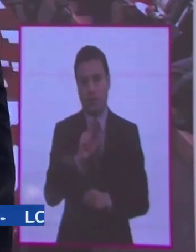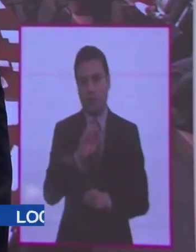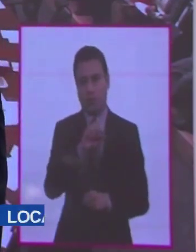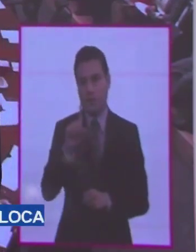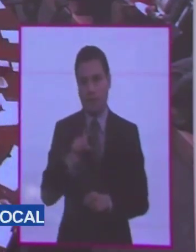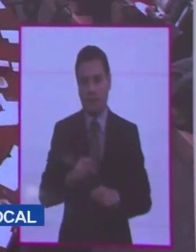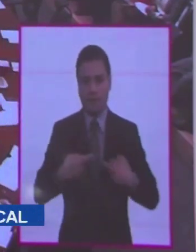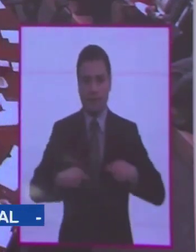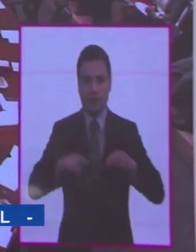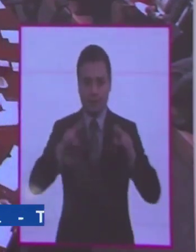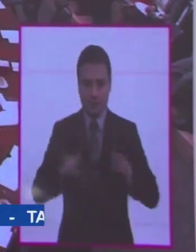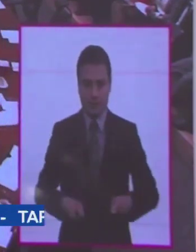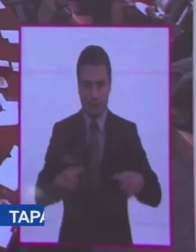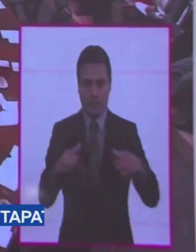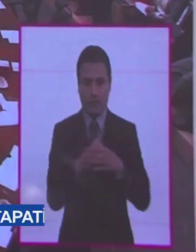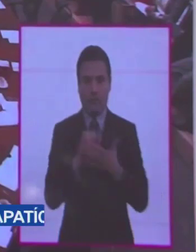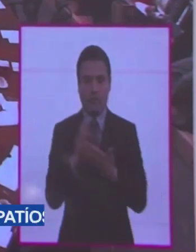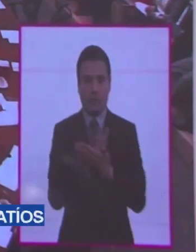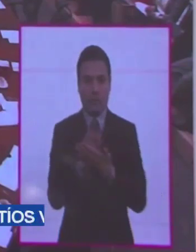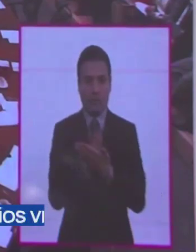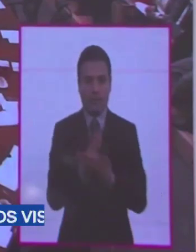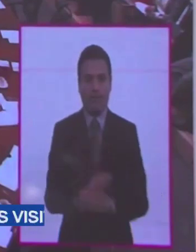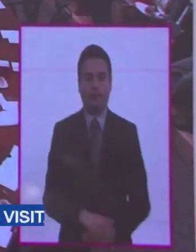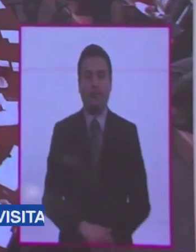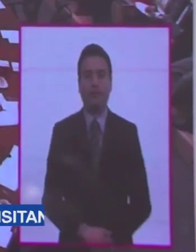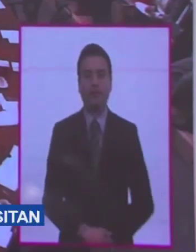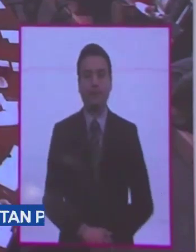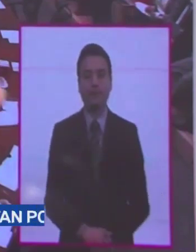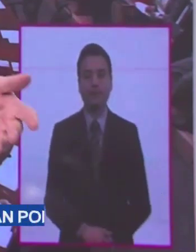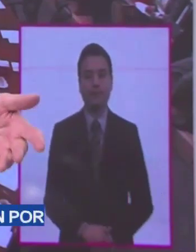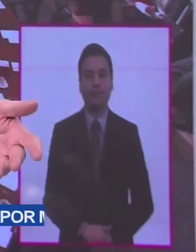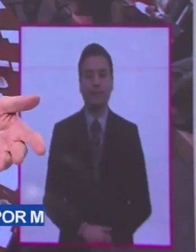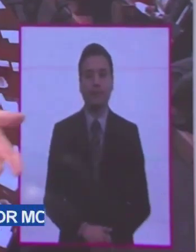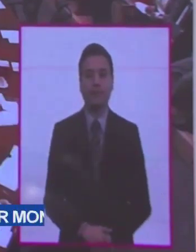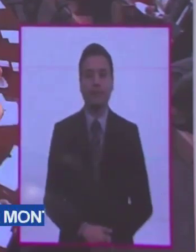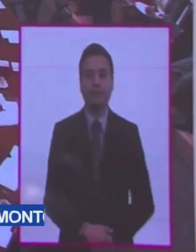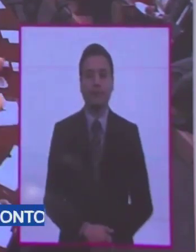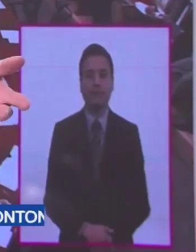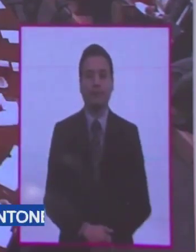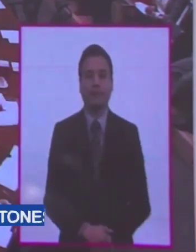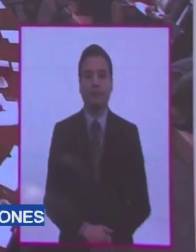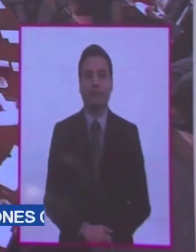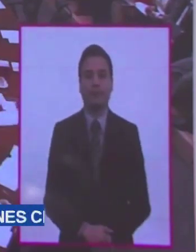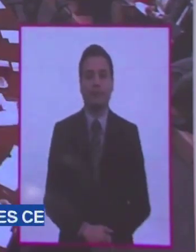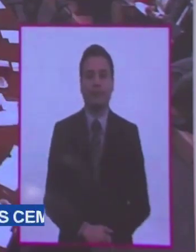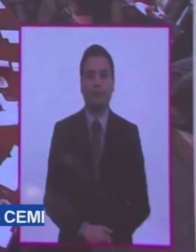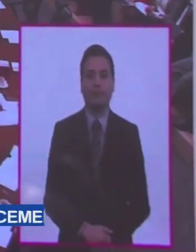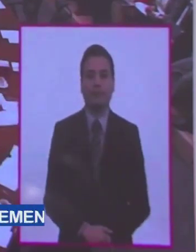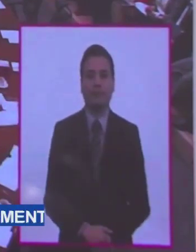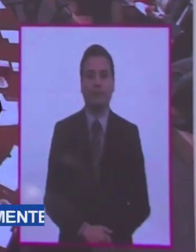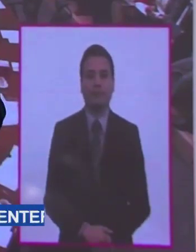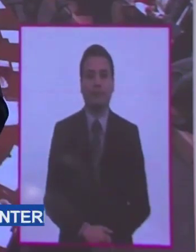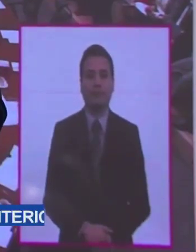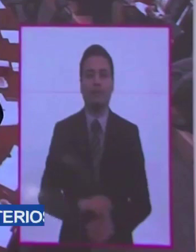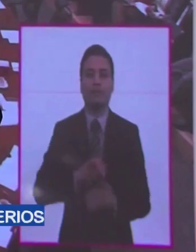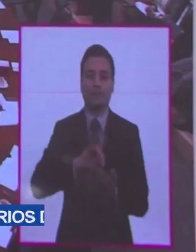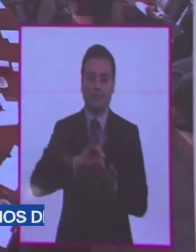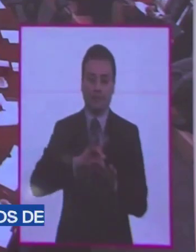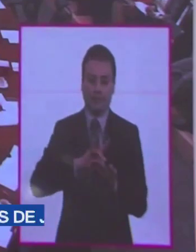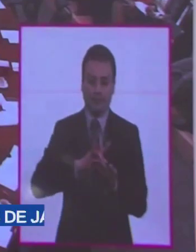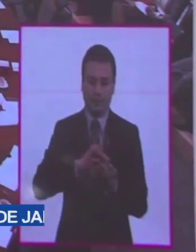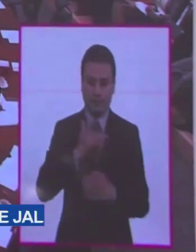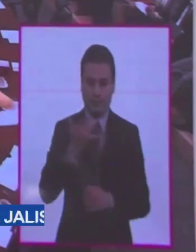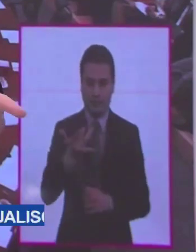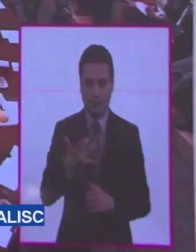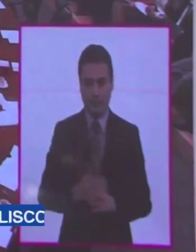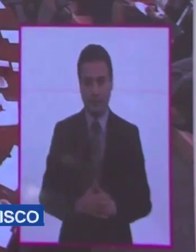pensar meditar un poco en las propuestas que se están generando consejeros electorales elegidos por la